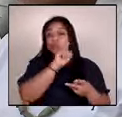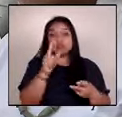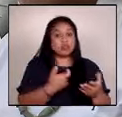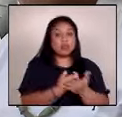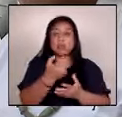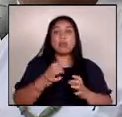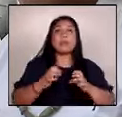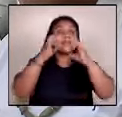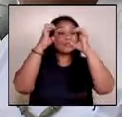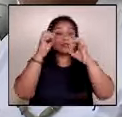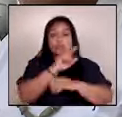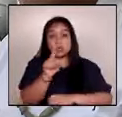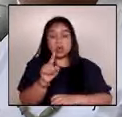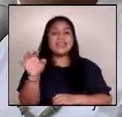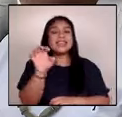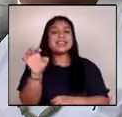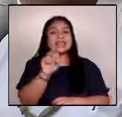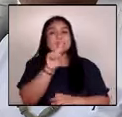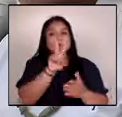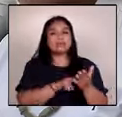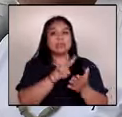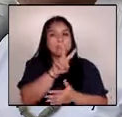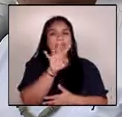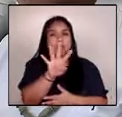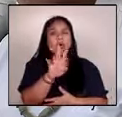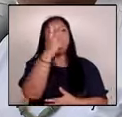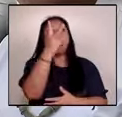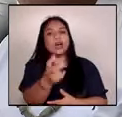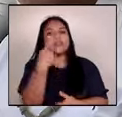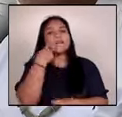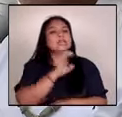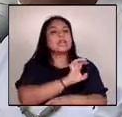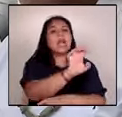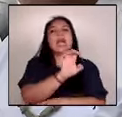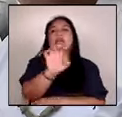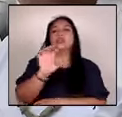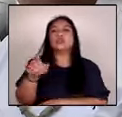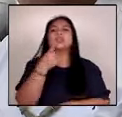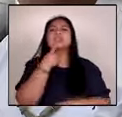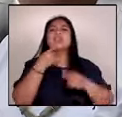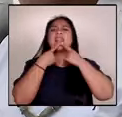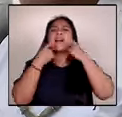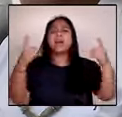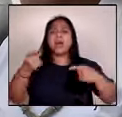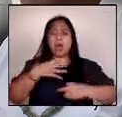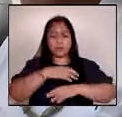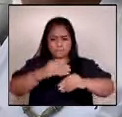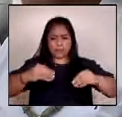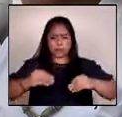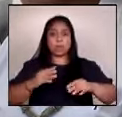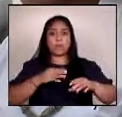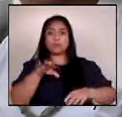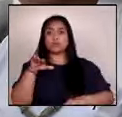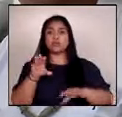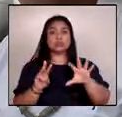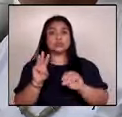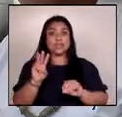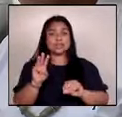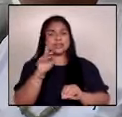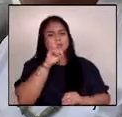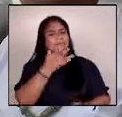Y en enero del 2024 volvieron a engañar a los alcaldes anunciando que habían comprado una propiedad en la zona 13, lo cual también